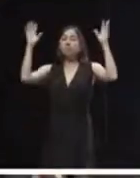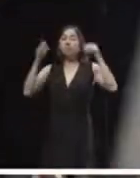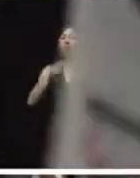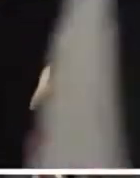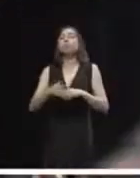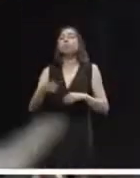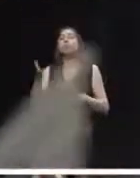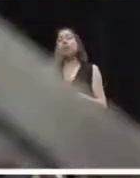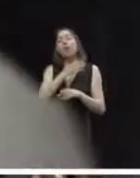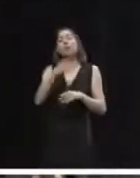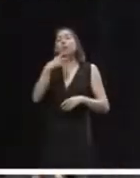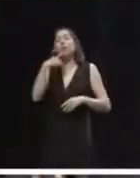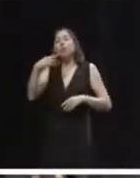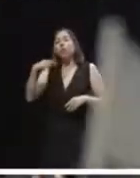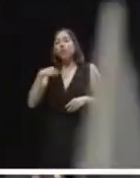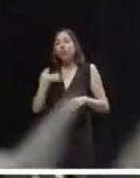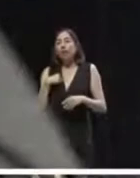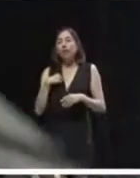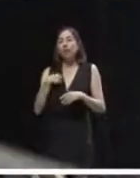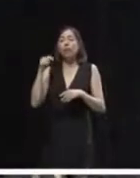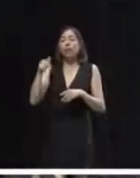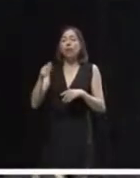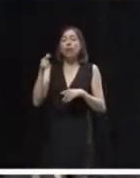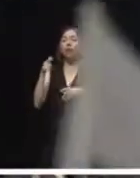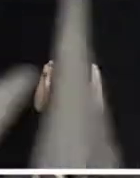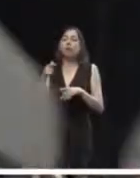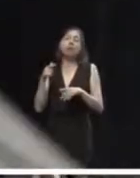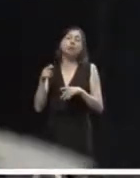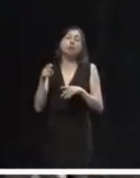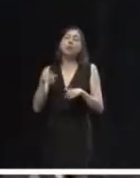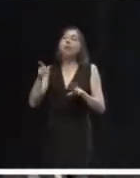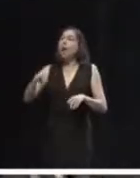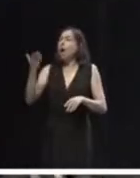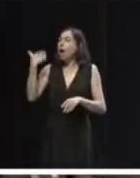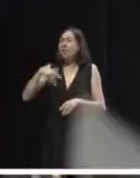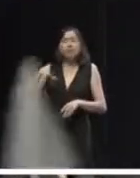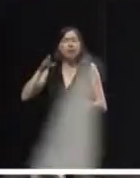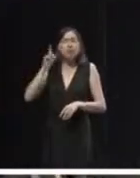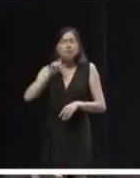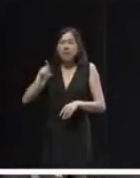que íbamos a acabar con la economía española y no fue cierto. No os